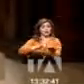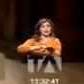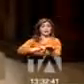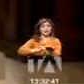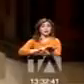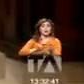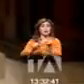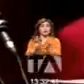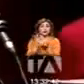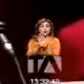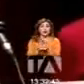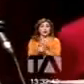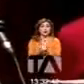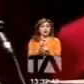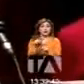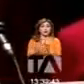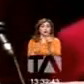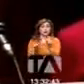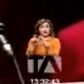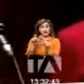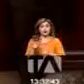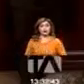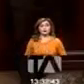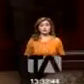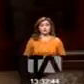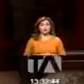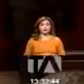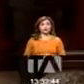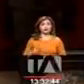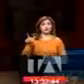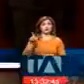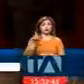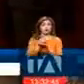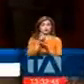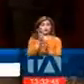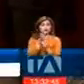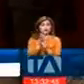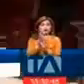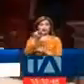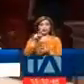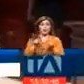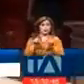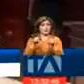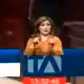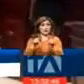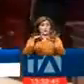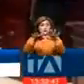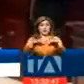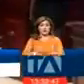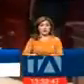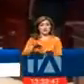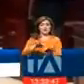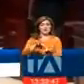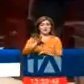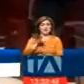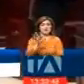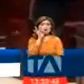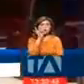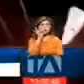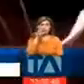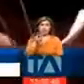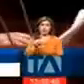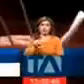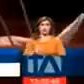recibieron comparecencias de varios ciudadanos. Esta psiquiatra, por ejemplo, pidió que no se permita la siembra de marihuana para fines